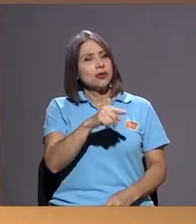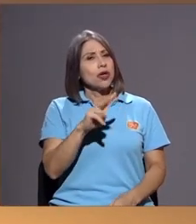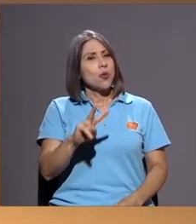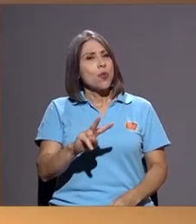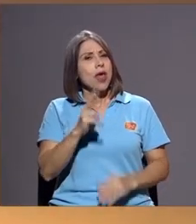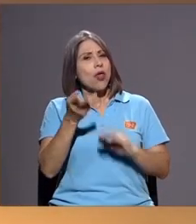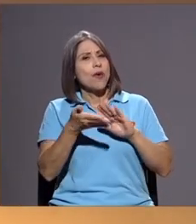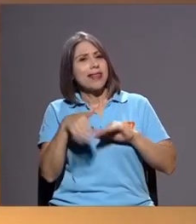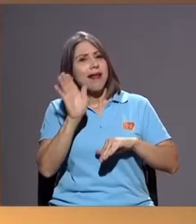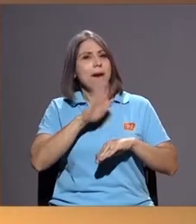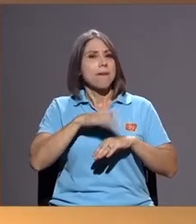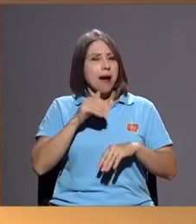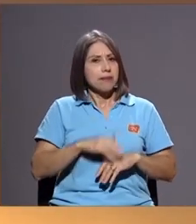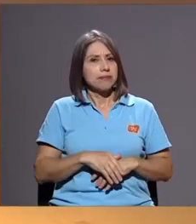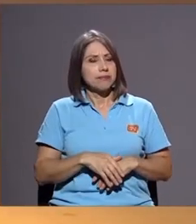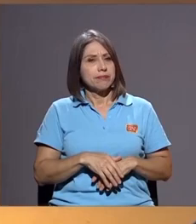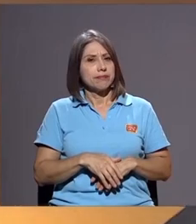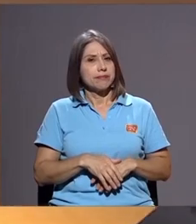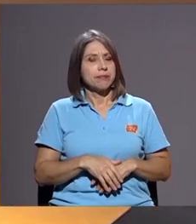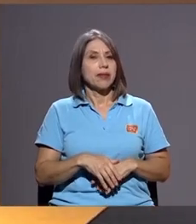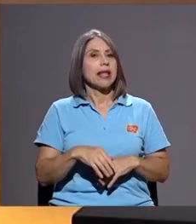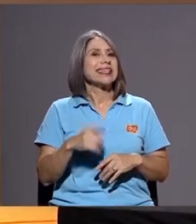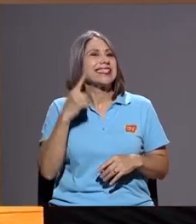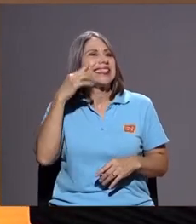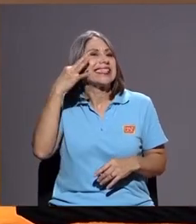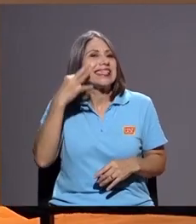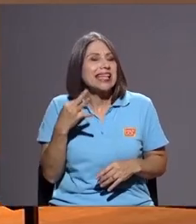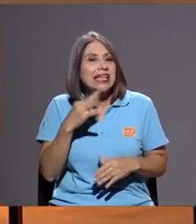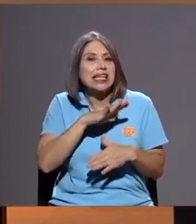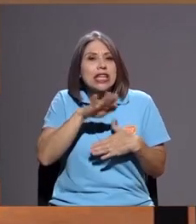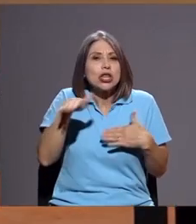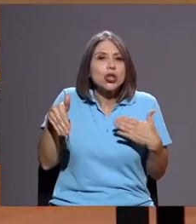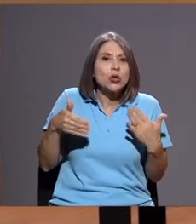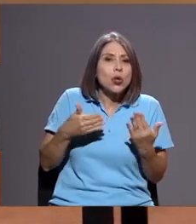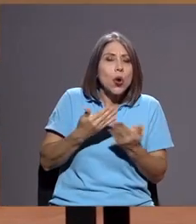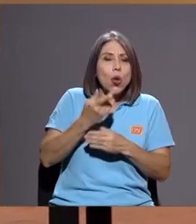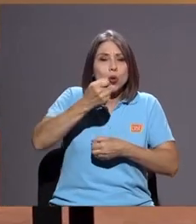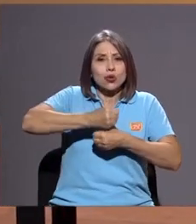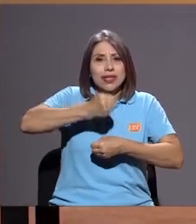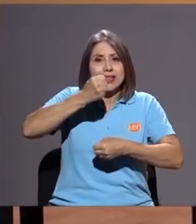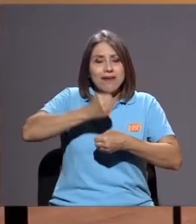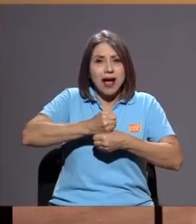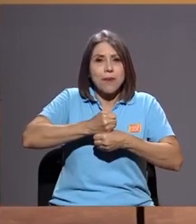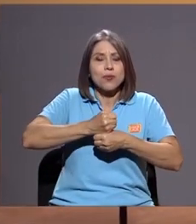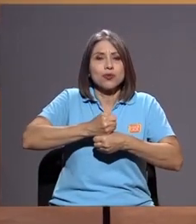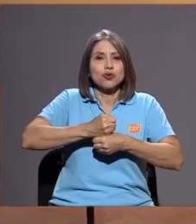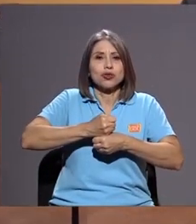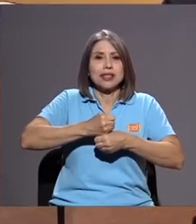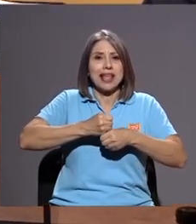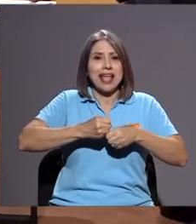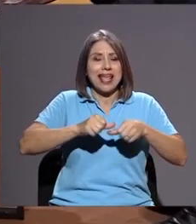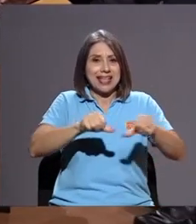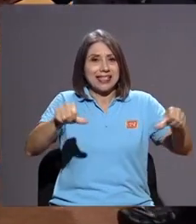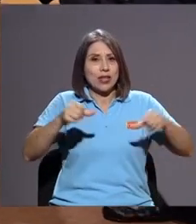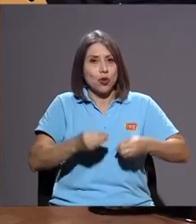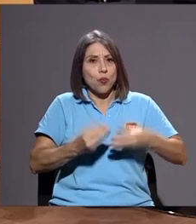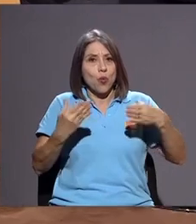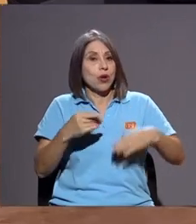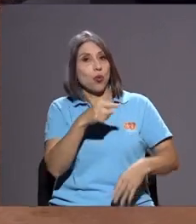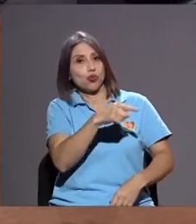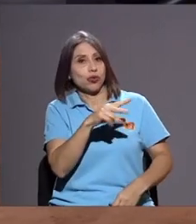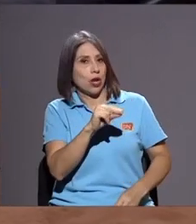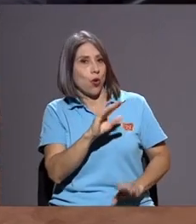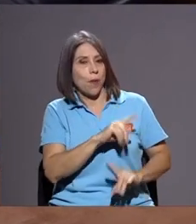trampa que es hay una presunción de que todos los que estamos en el sector público usted no pero yo sí yo soy